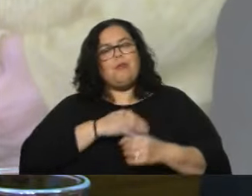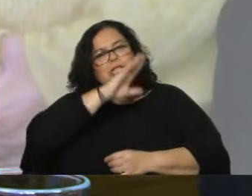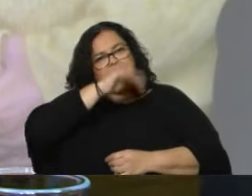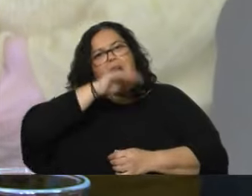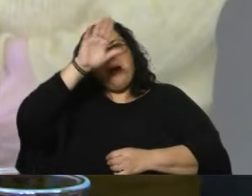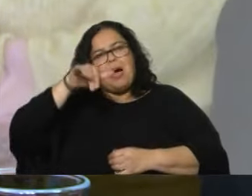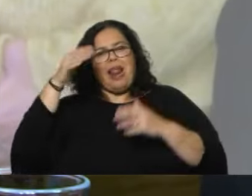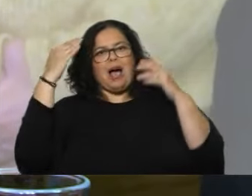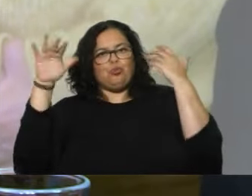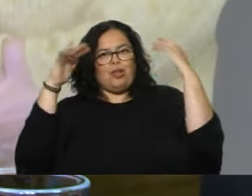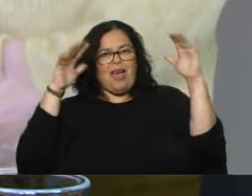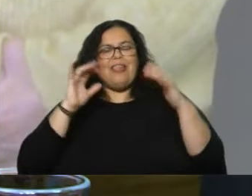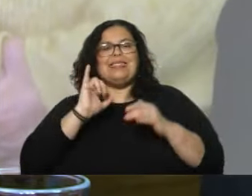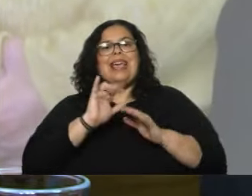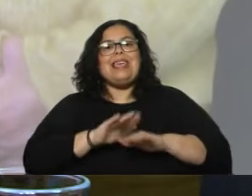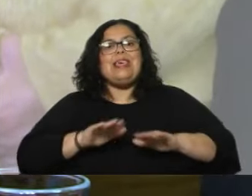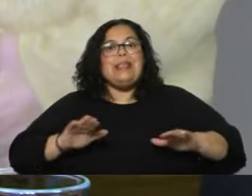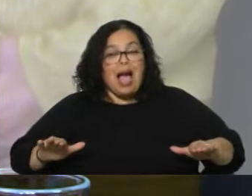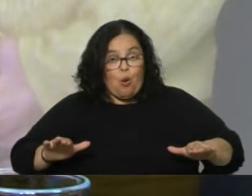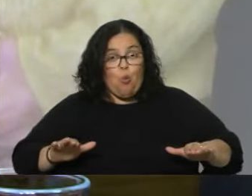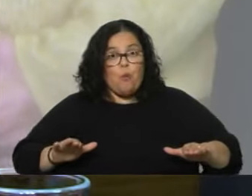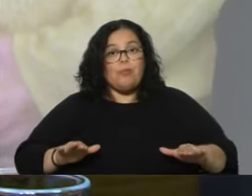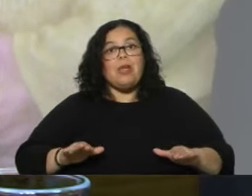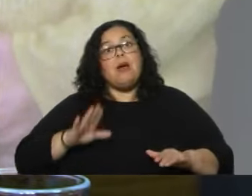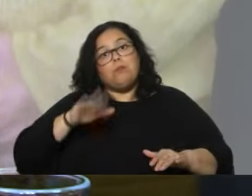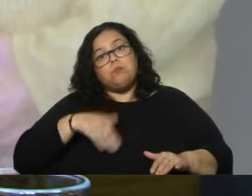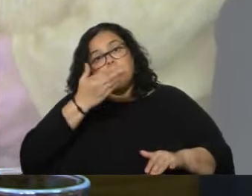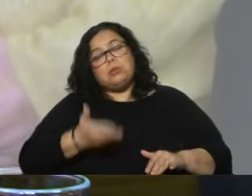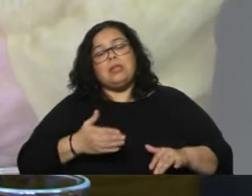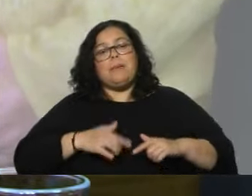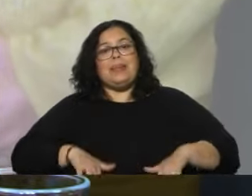autoridades de INAU bajo la responsabilidad política del Ministerio de Desarrollo Social.